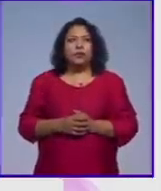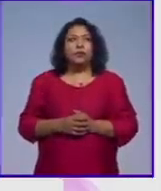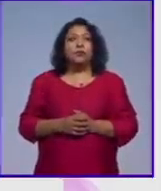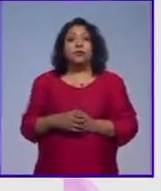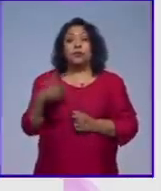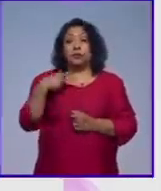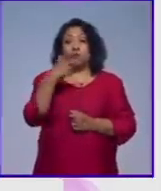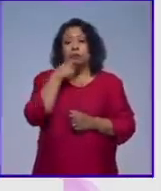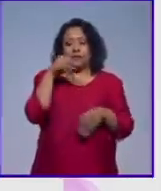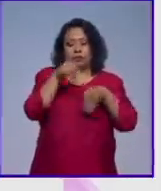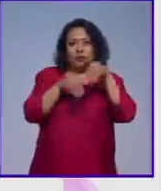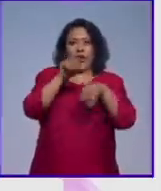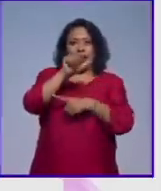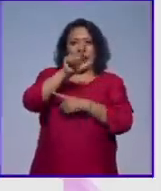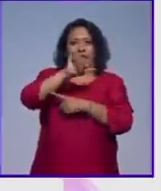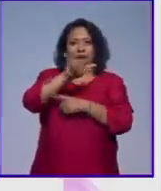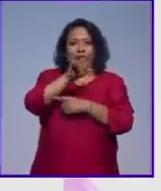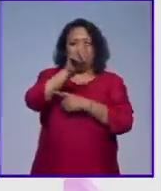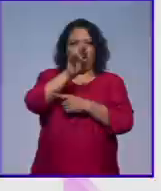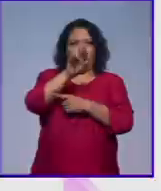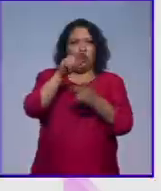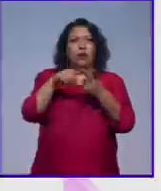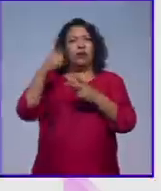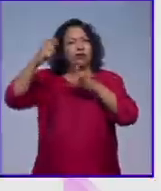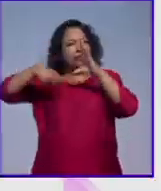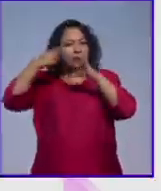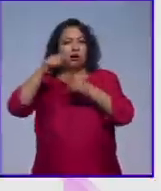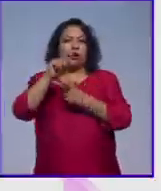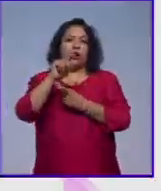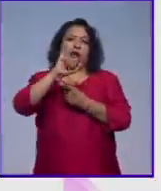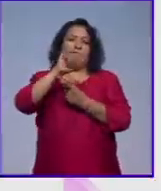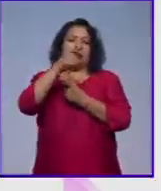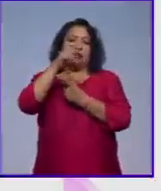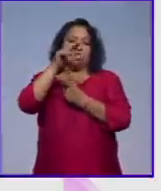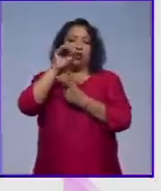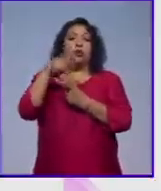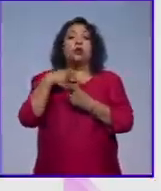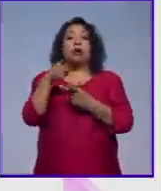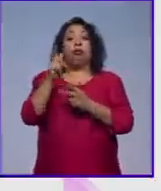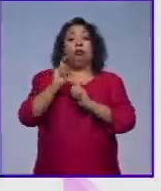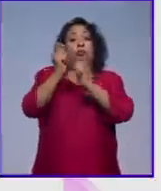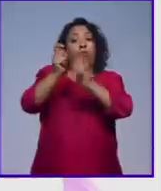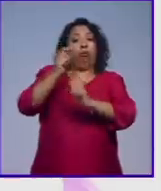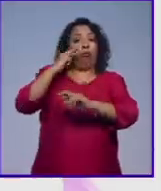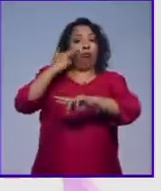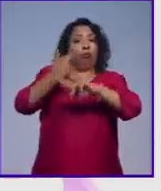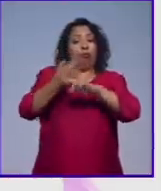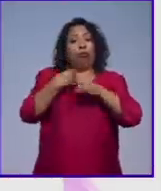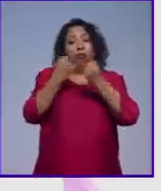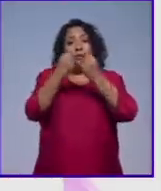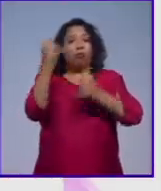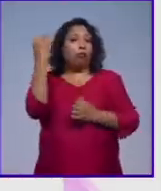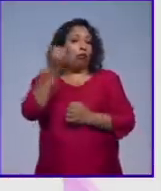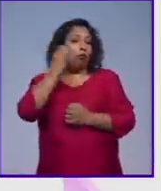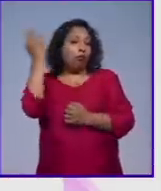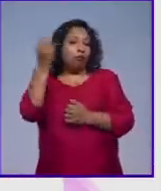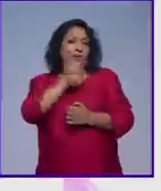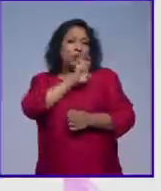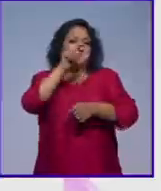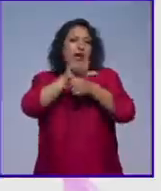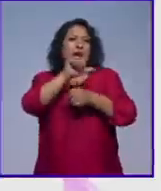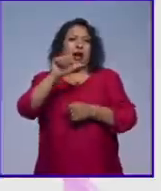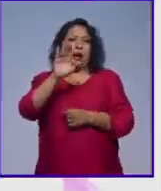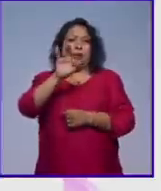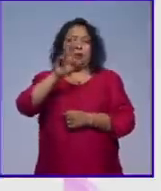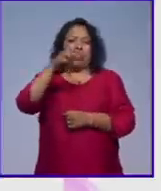El escenógrafo Alejandro Luna y el cineasta Ignacio Ortiz fueron los encargados de inaugurar la serie de charlas especiales que la Cátedra